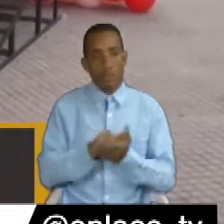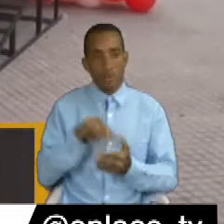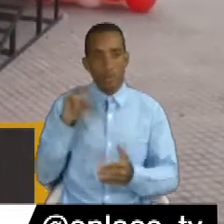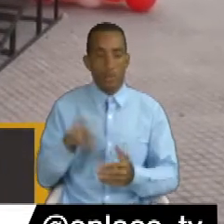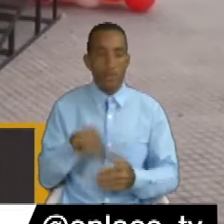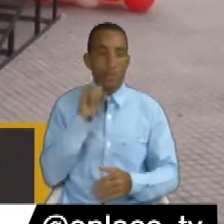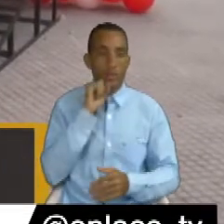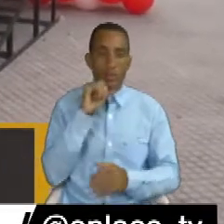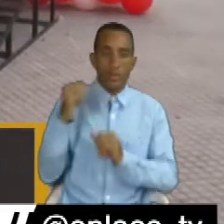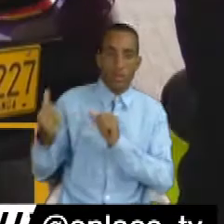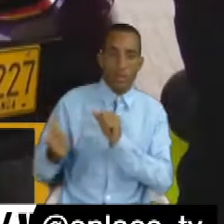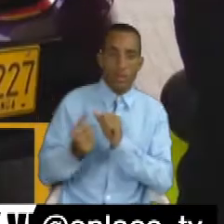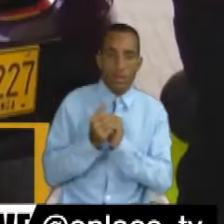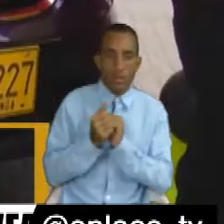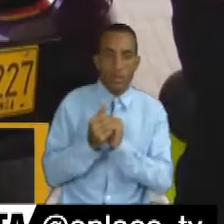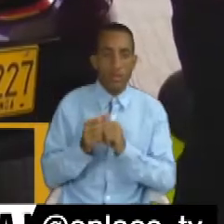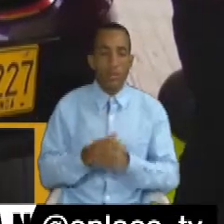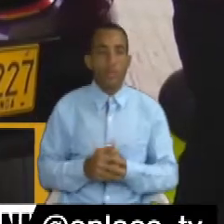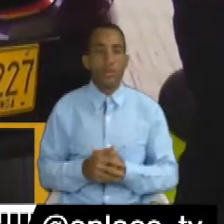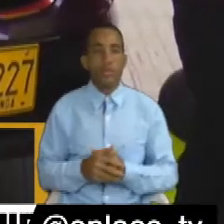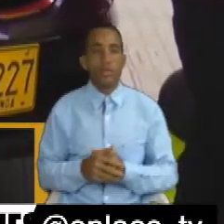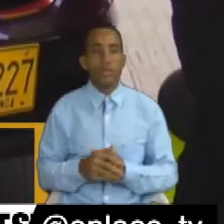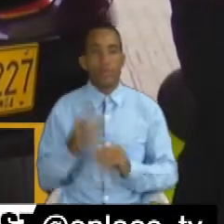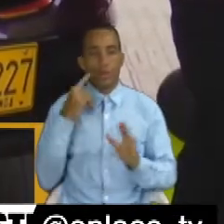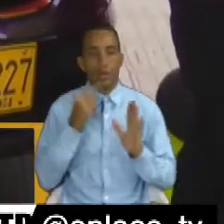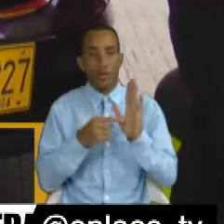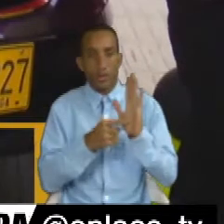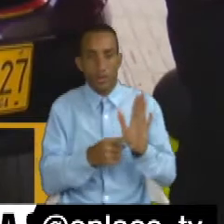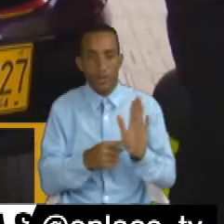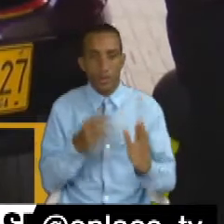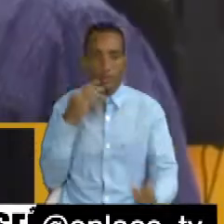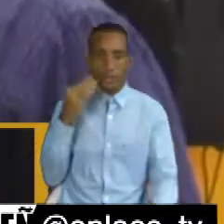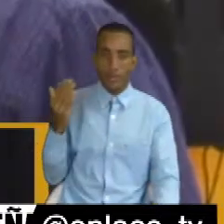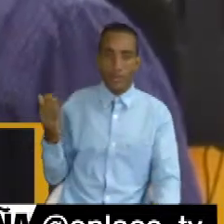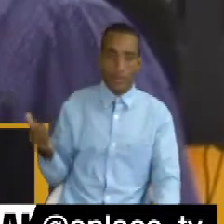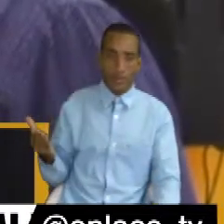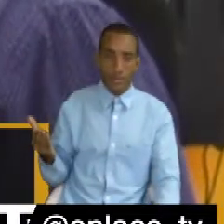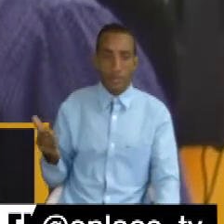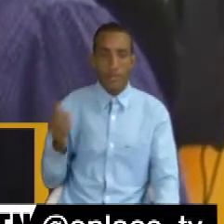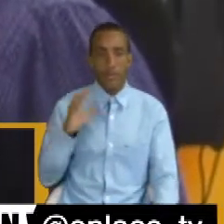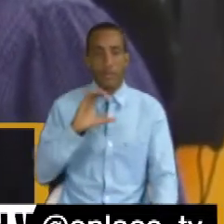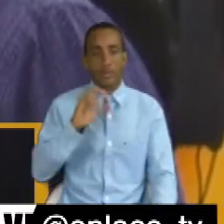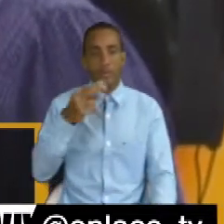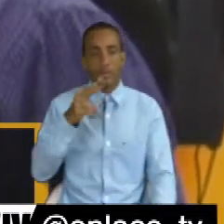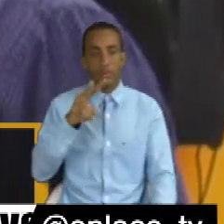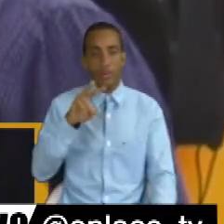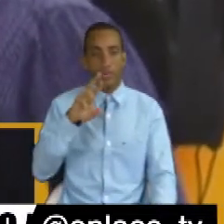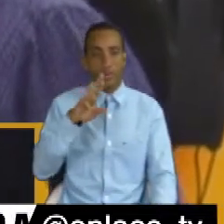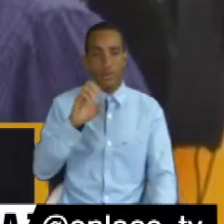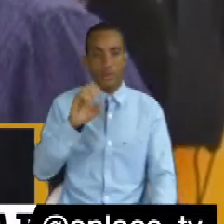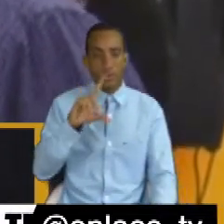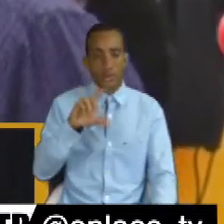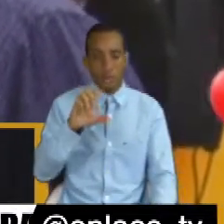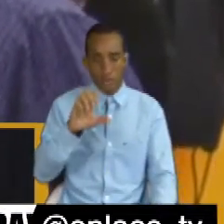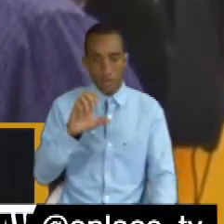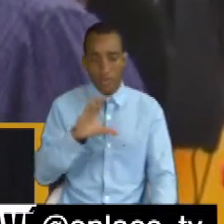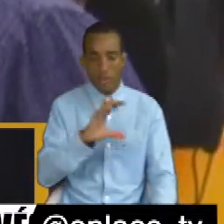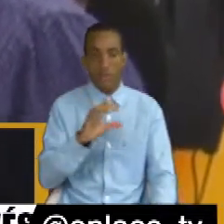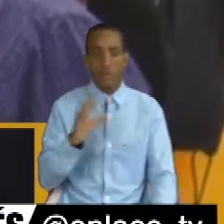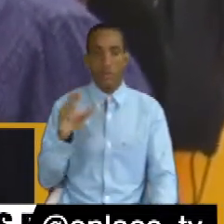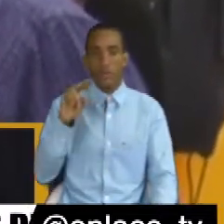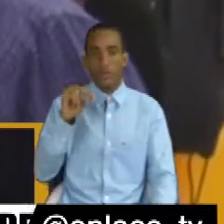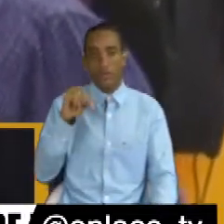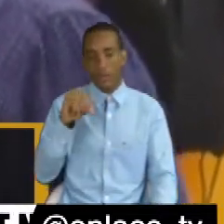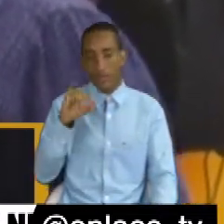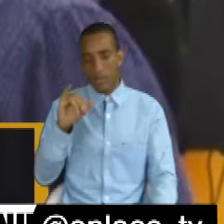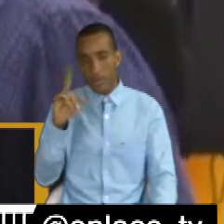vienen a acompañar, tenemos marcas Dodge, Jeep, Mazda, Chevrolet, Fiat, tenemos Nissan y